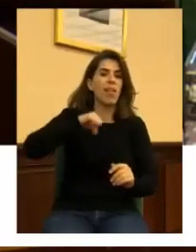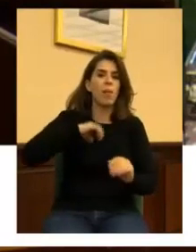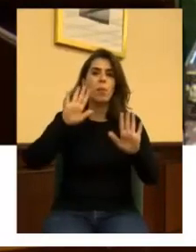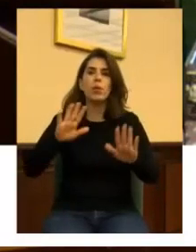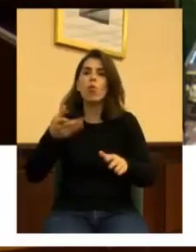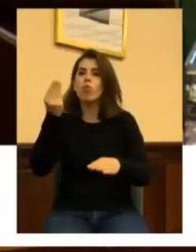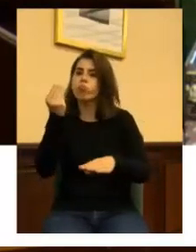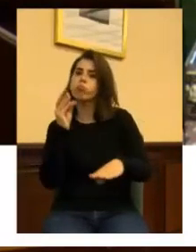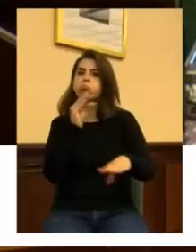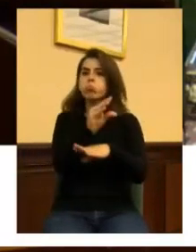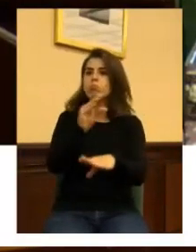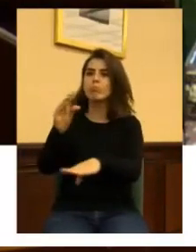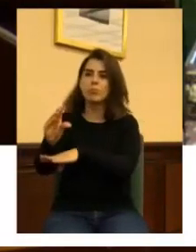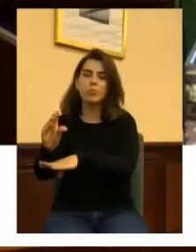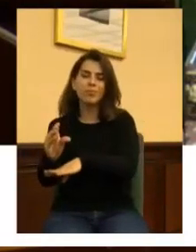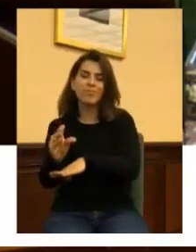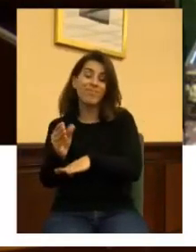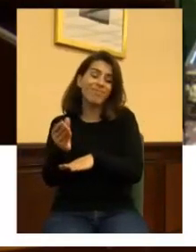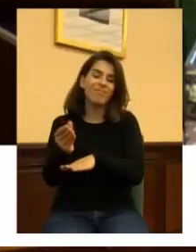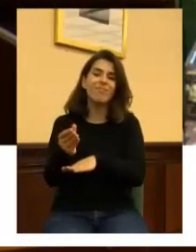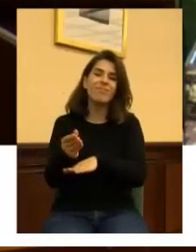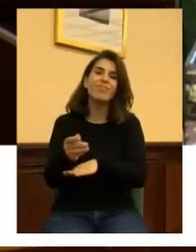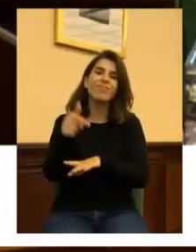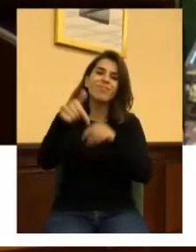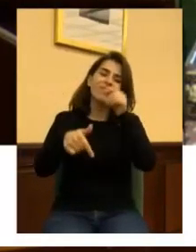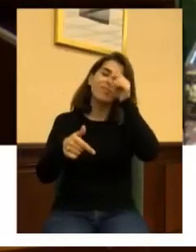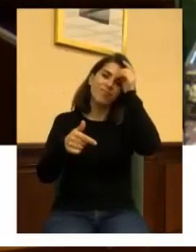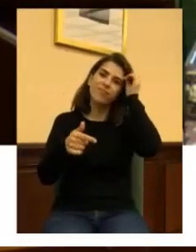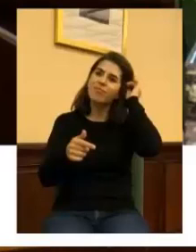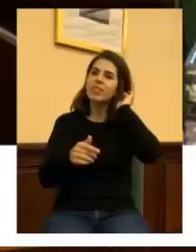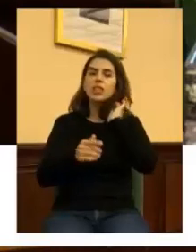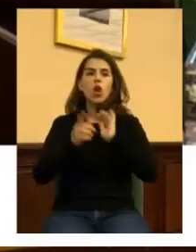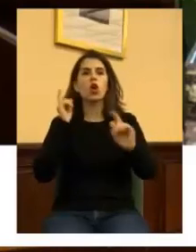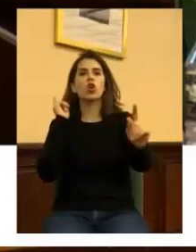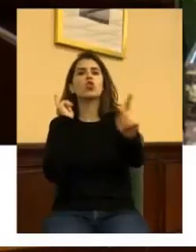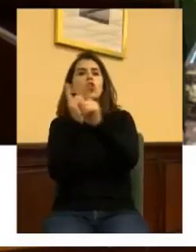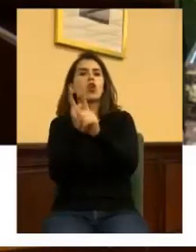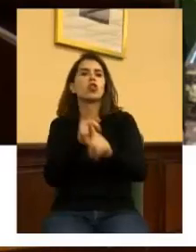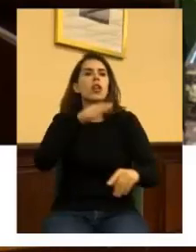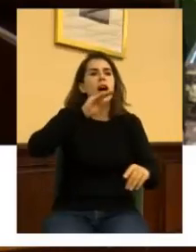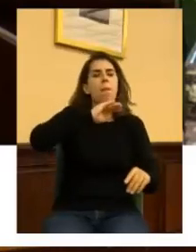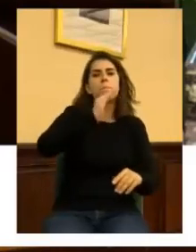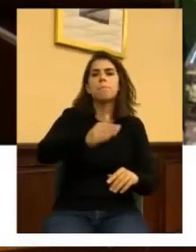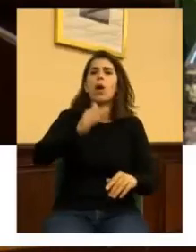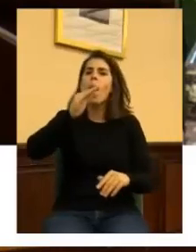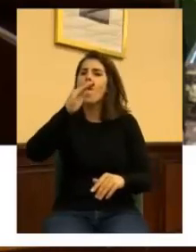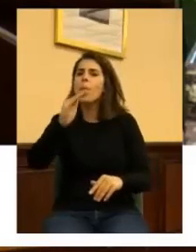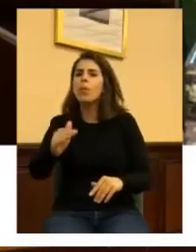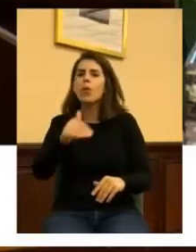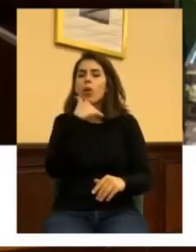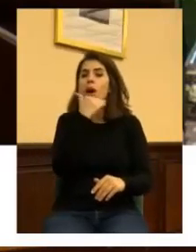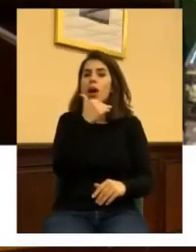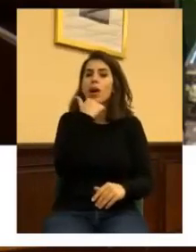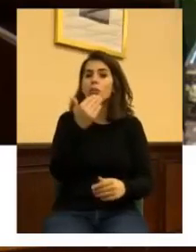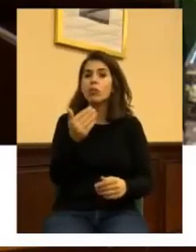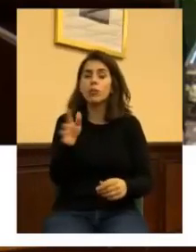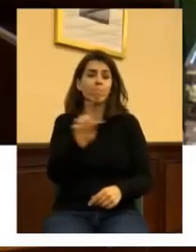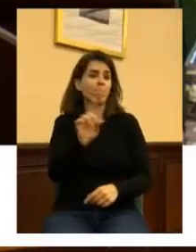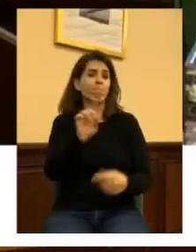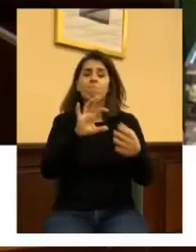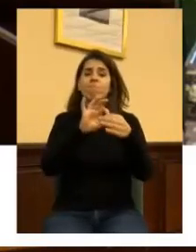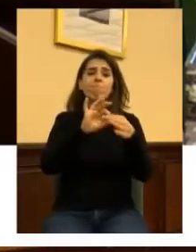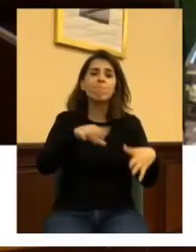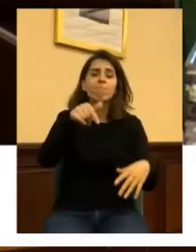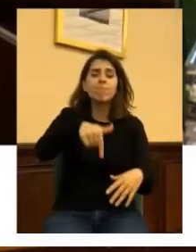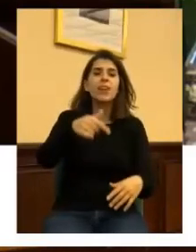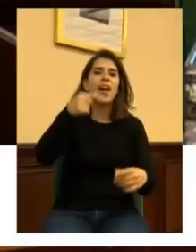subvencionada, está perseguida o es atacada o algo parecido. Esto choca con los